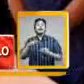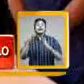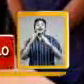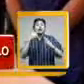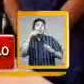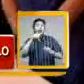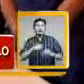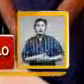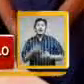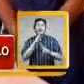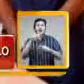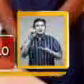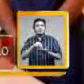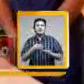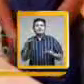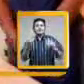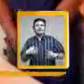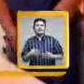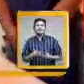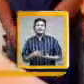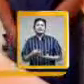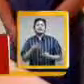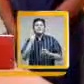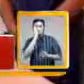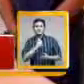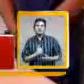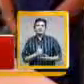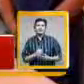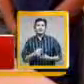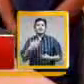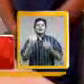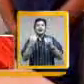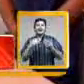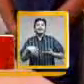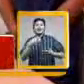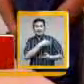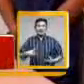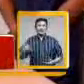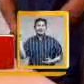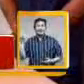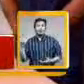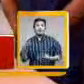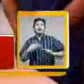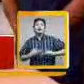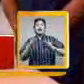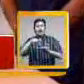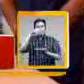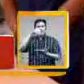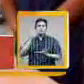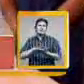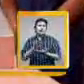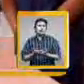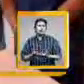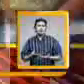ver, vamos a hablar con una de ellas. ¿Qué tal la experiencia esa? Muy bonita, le cuento. Gracias a la alcaldía hemos ido